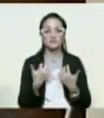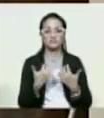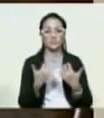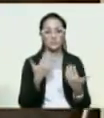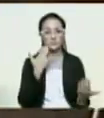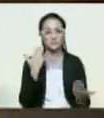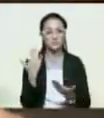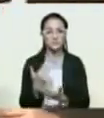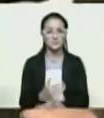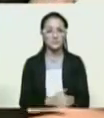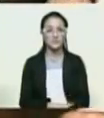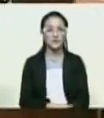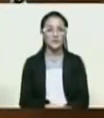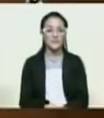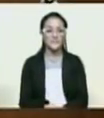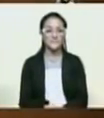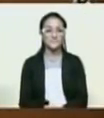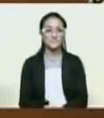adelante